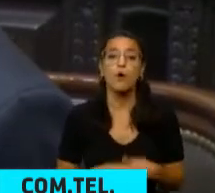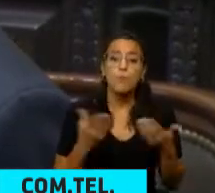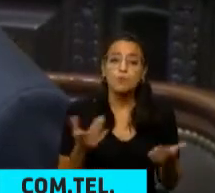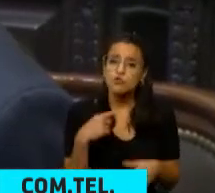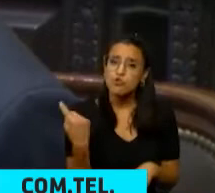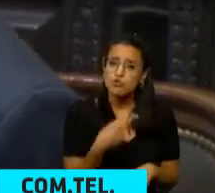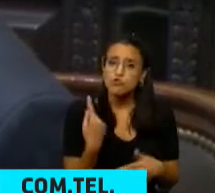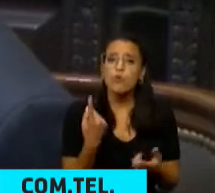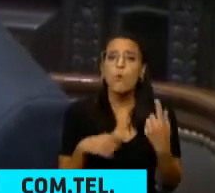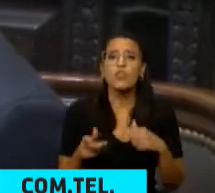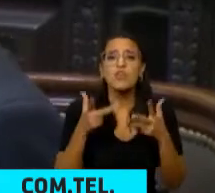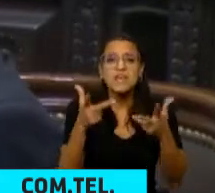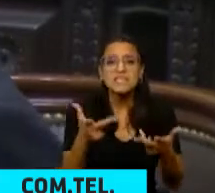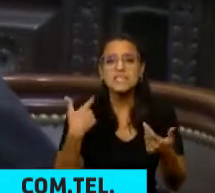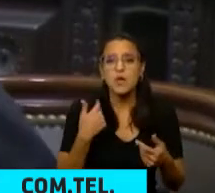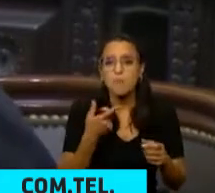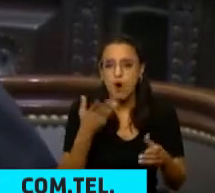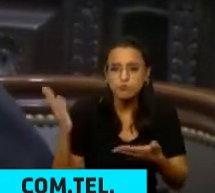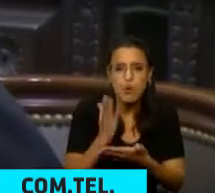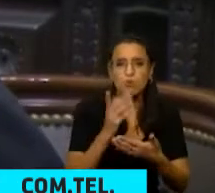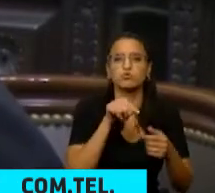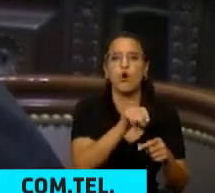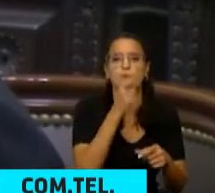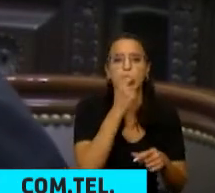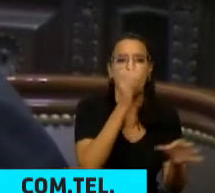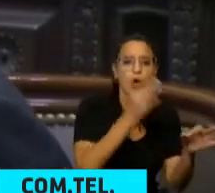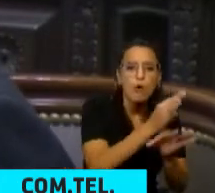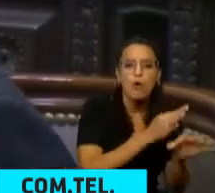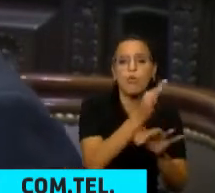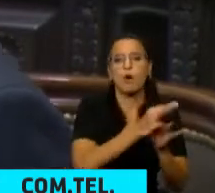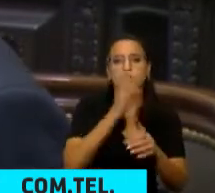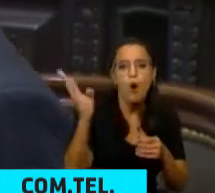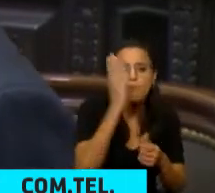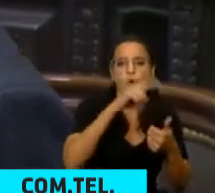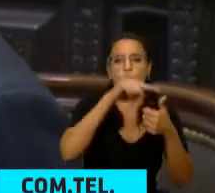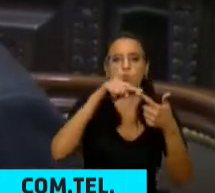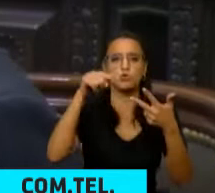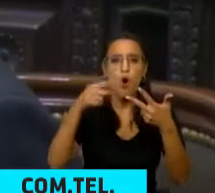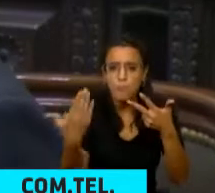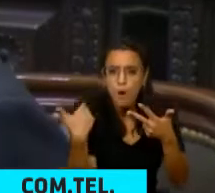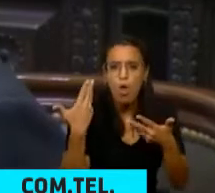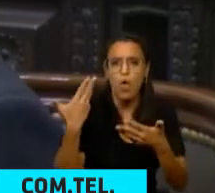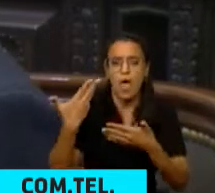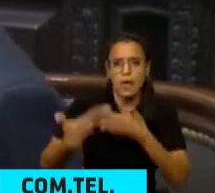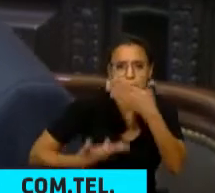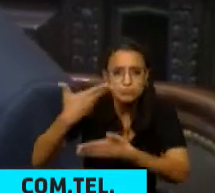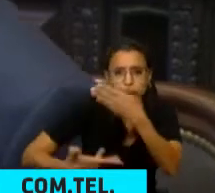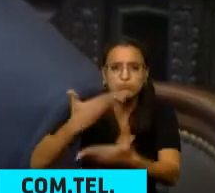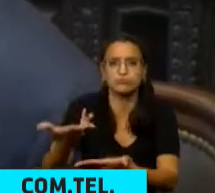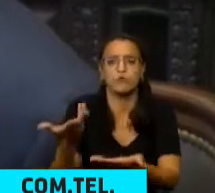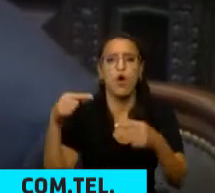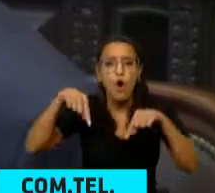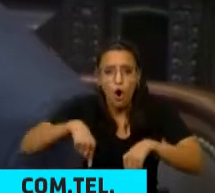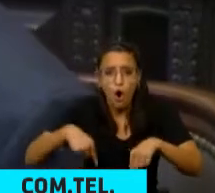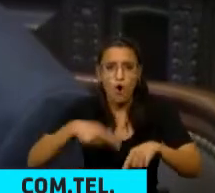claustros jurídicos, desde la Cámara Electoral, los partidos, las universidades. Fue una comisión